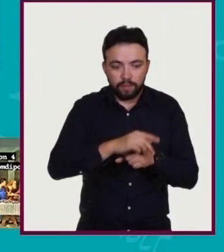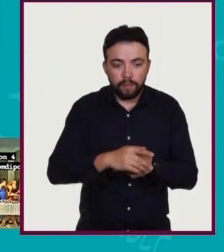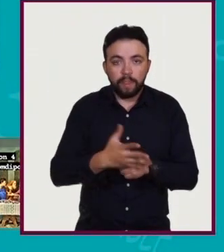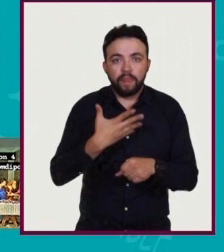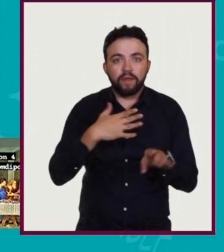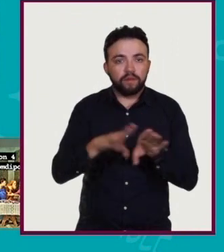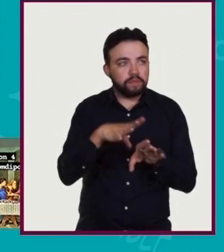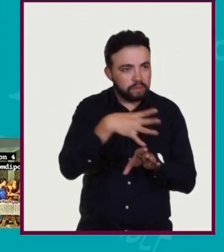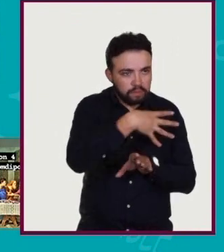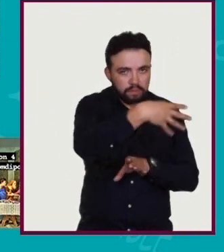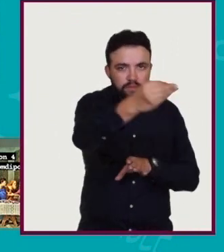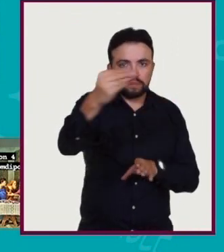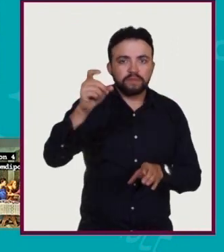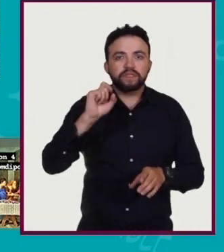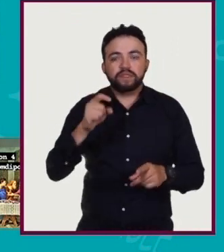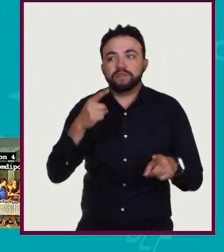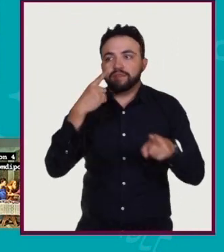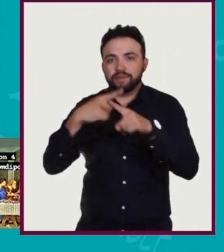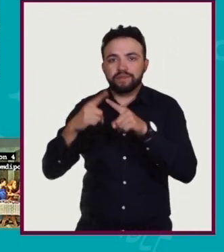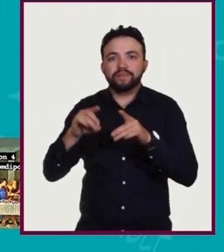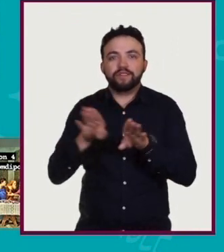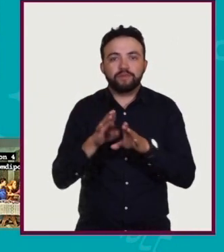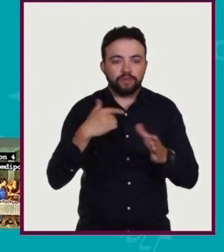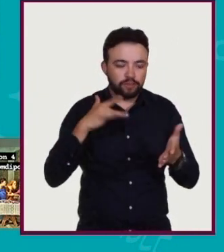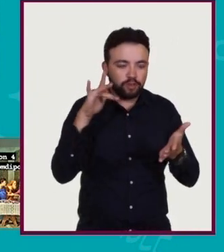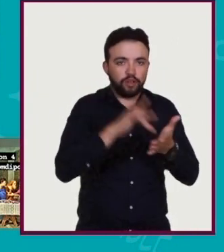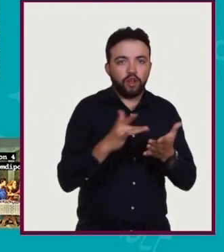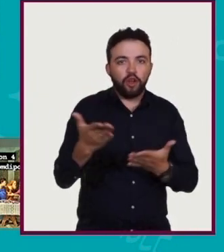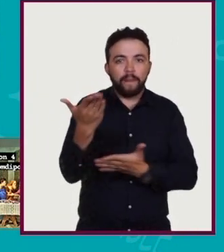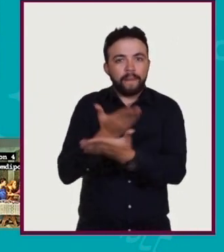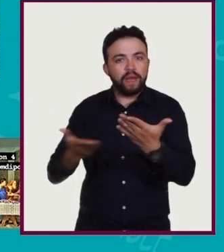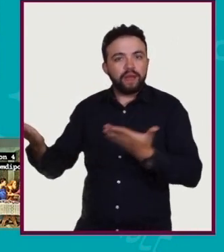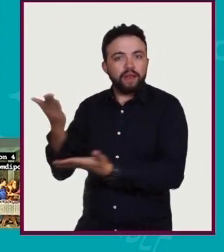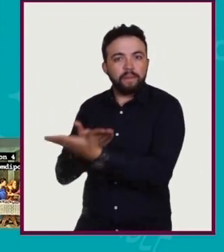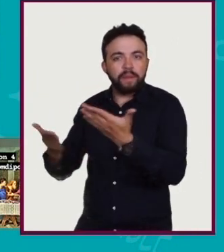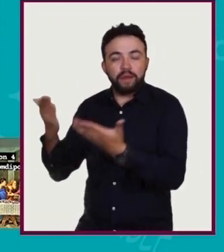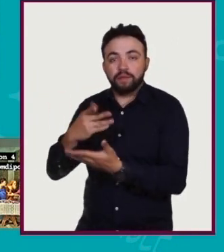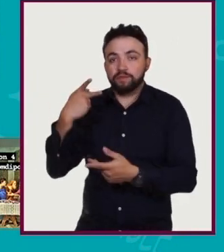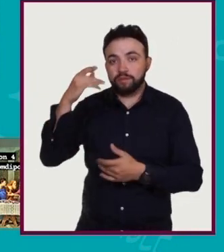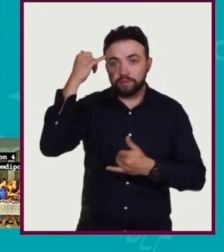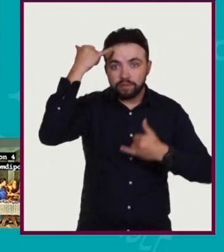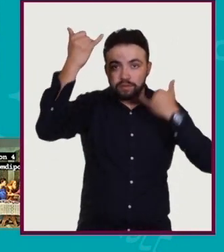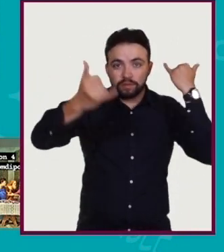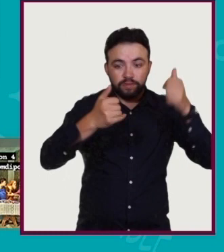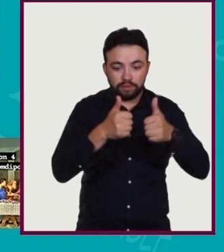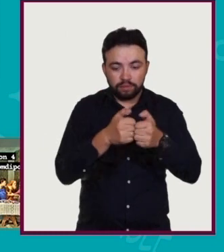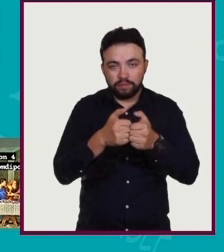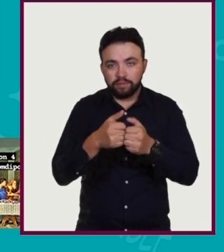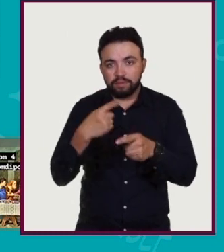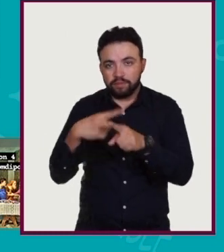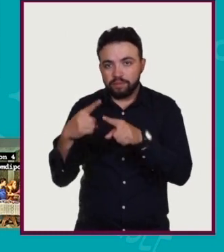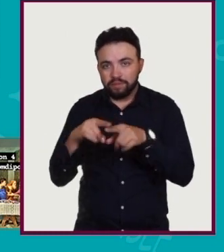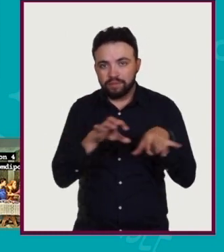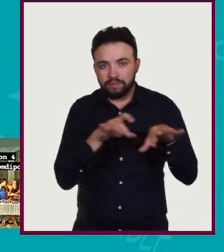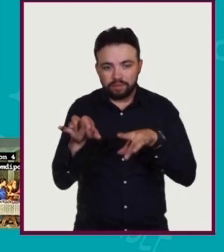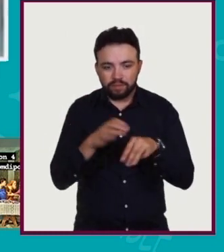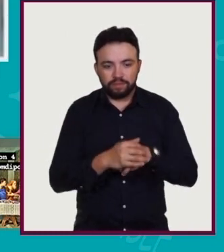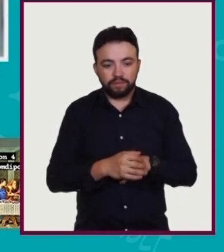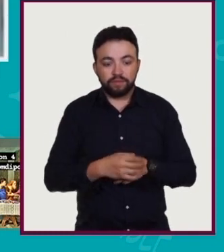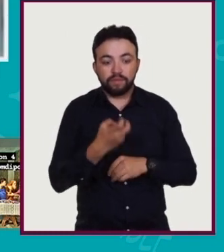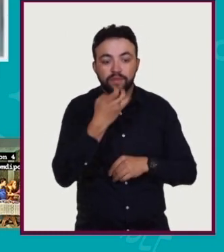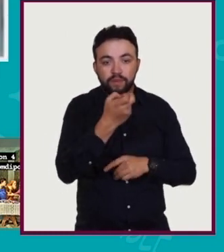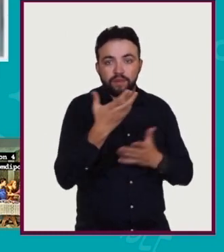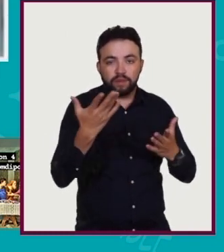se viralizan a través de la replicación de esas ideas en la mente de las personas a través de dispositivos digitales. Esto implica